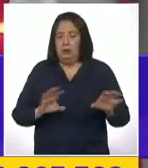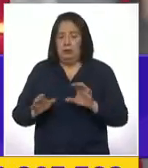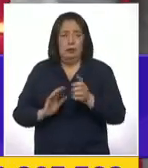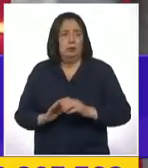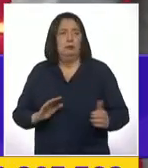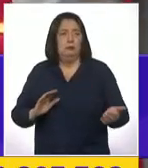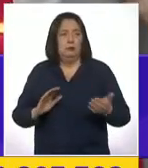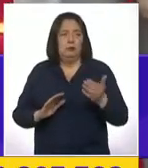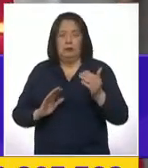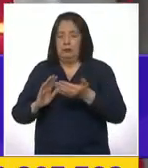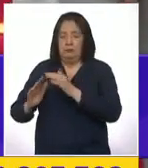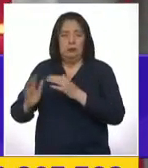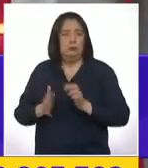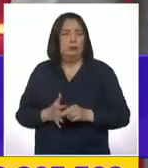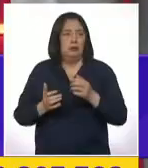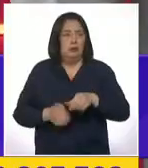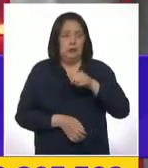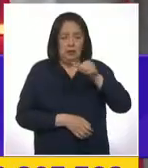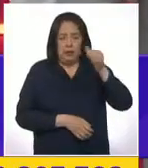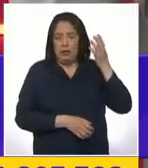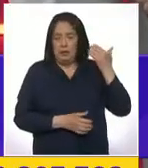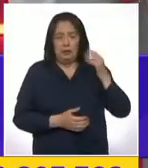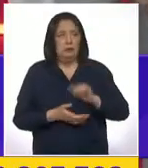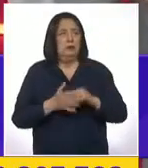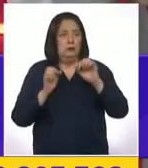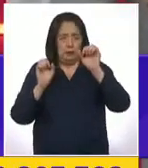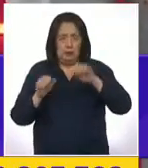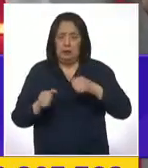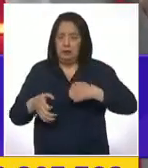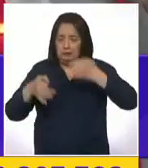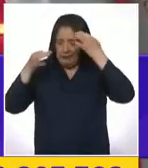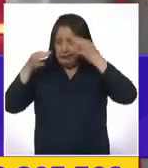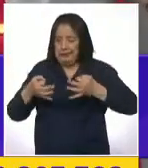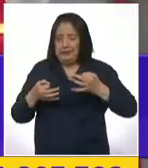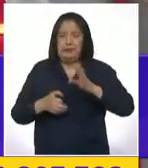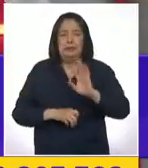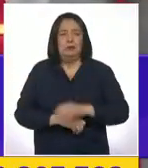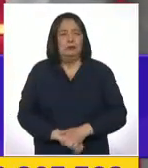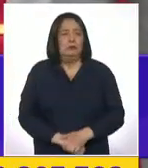la cual agradezco que a partir del día de ayer ha tomado una decisión